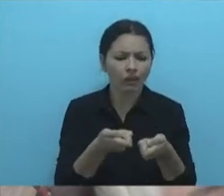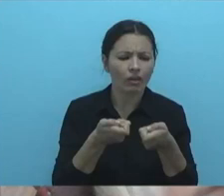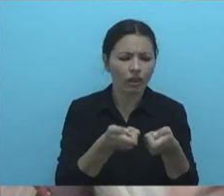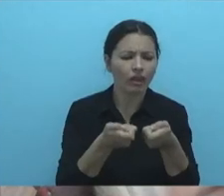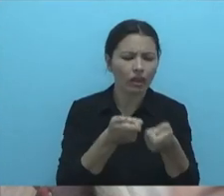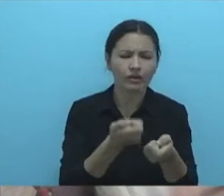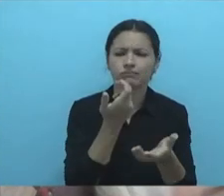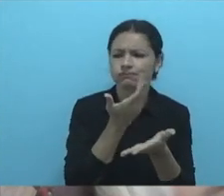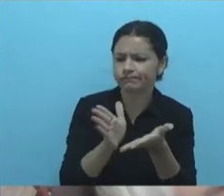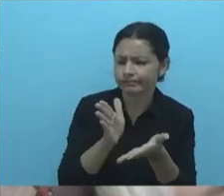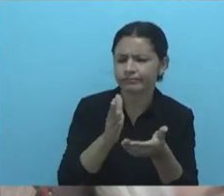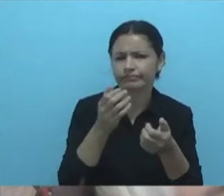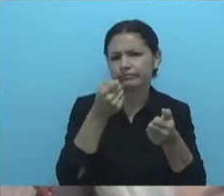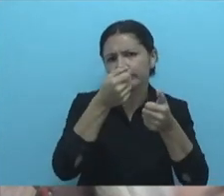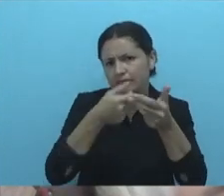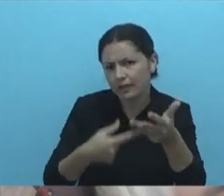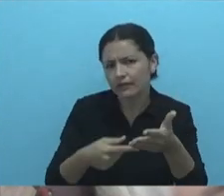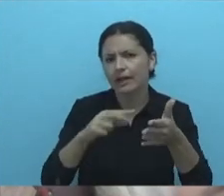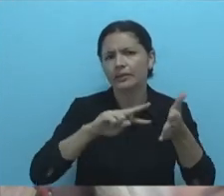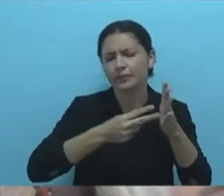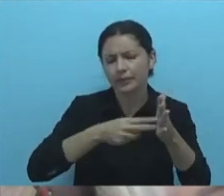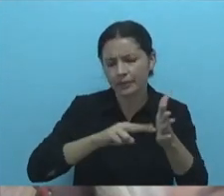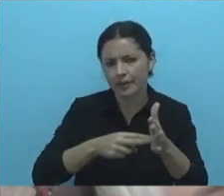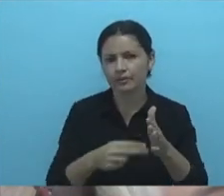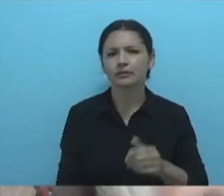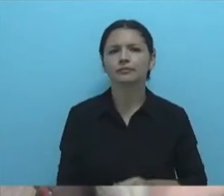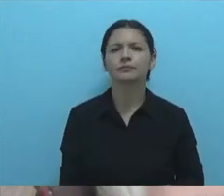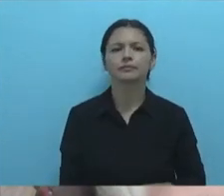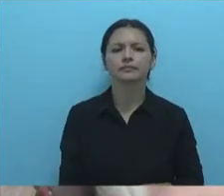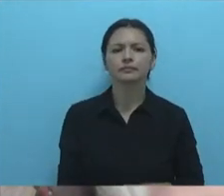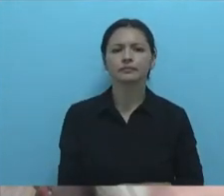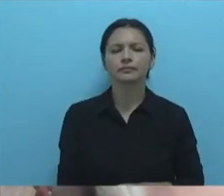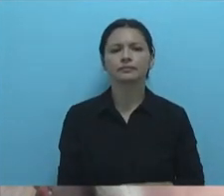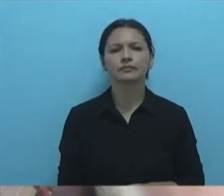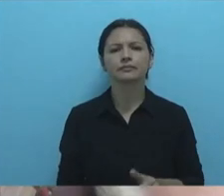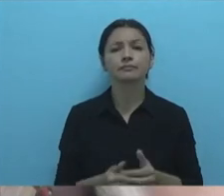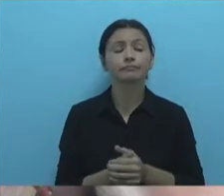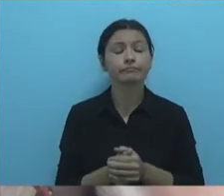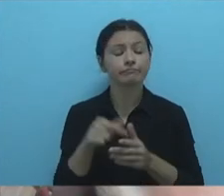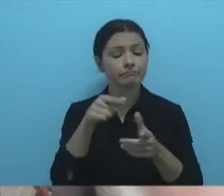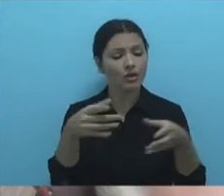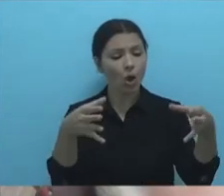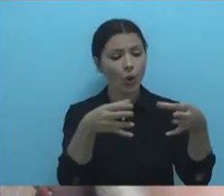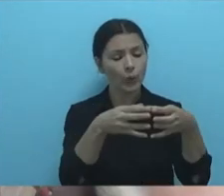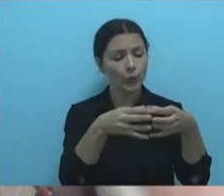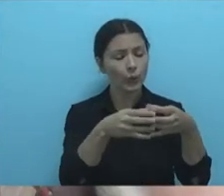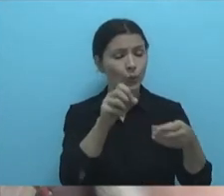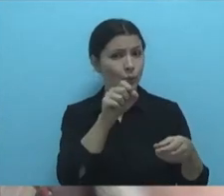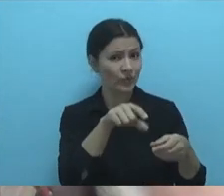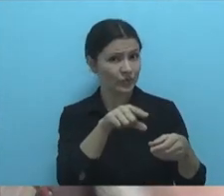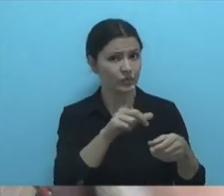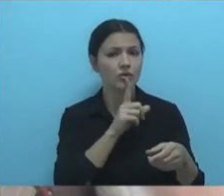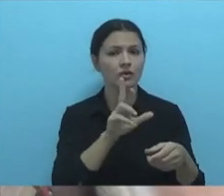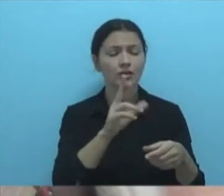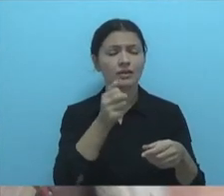dejado de lado esta esta persecución sistemática esta comunidad fue perseguida